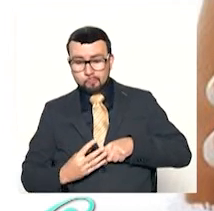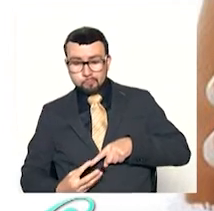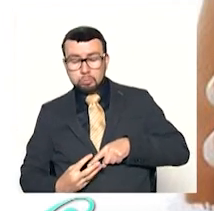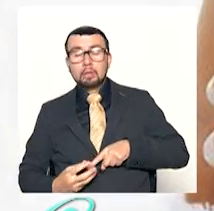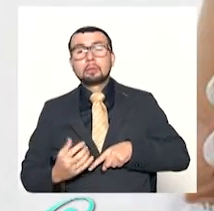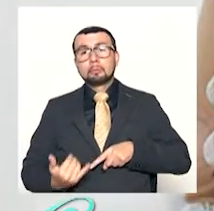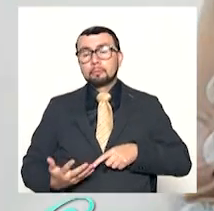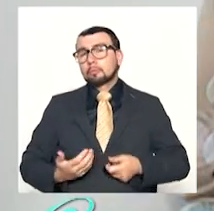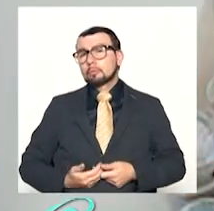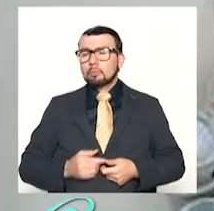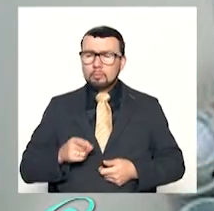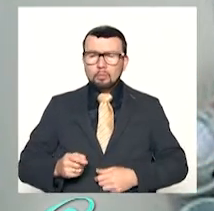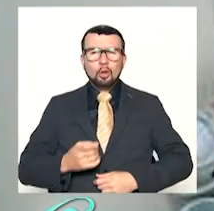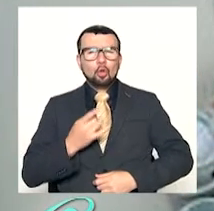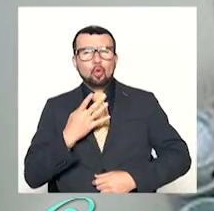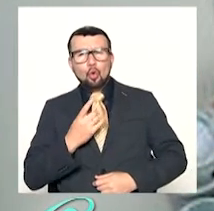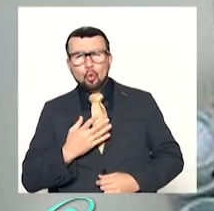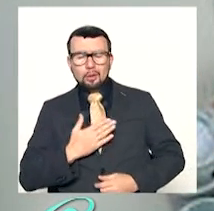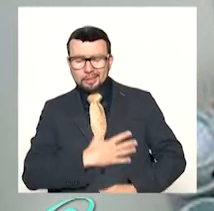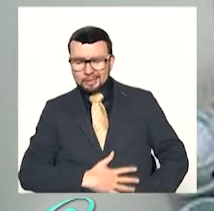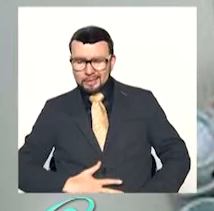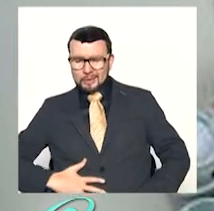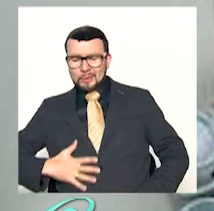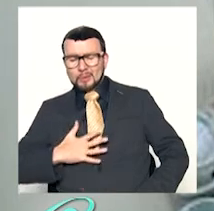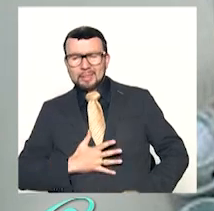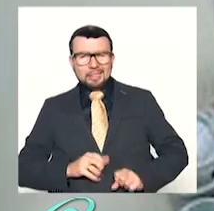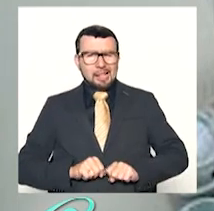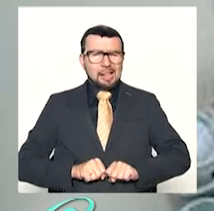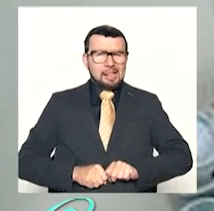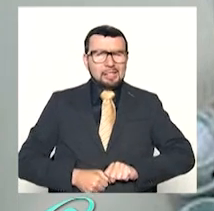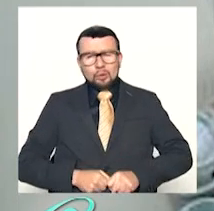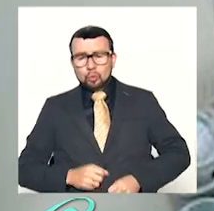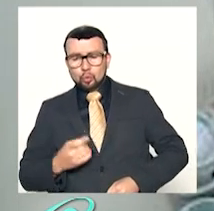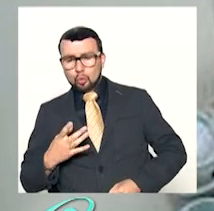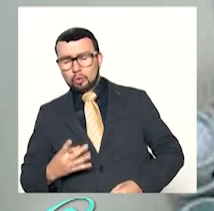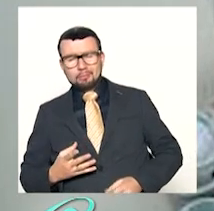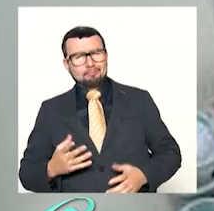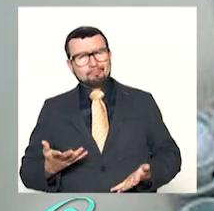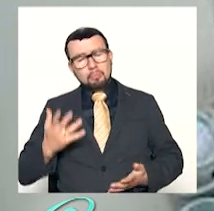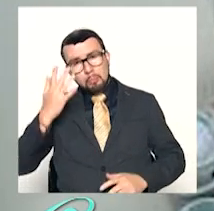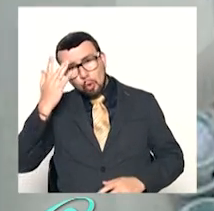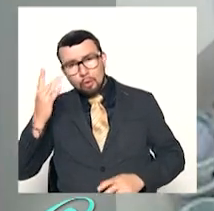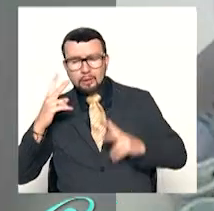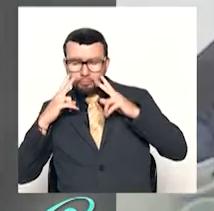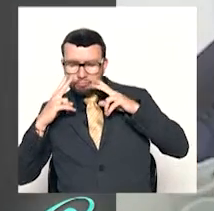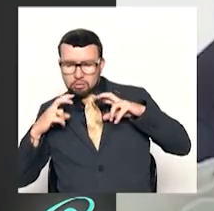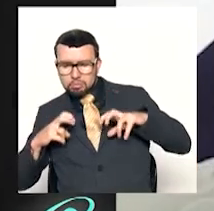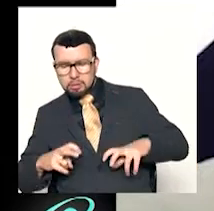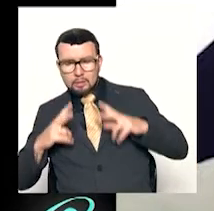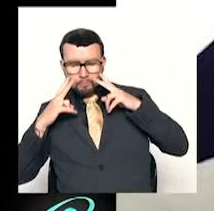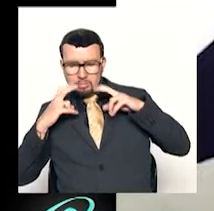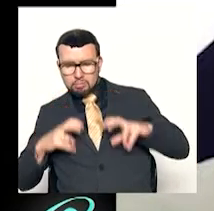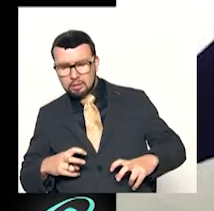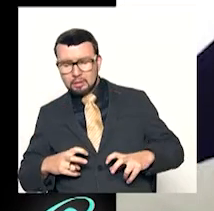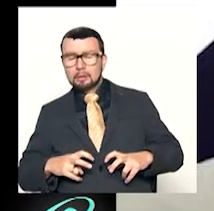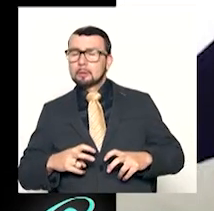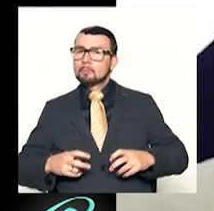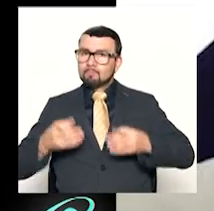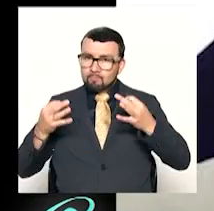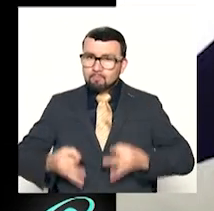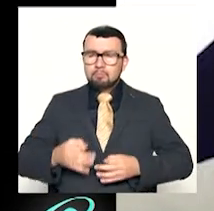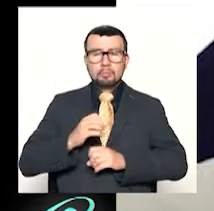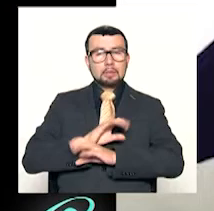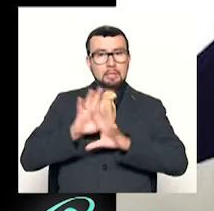realmente el dolor abdominal es algo a estudiar, a aclarar primero que nada las causas, y de acuerdo a eso definir un manejo muy claro una vez uno